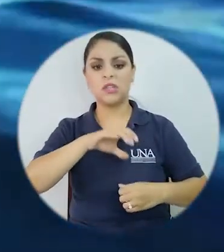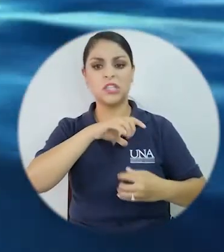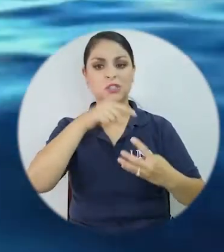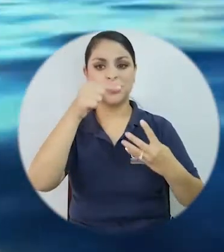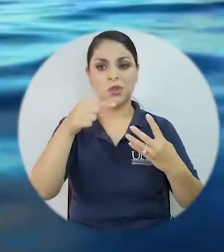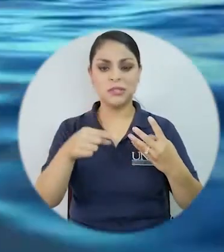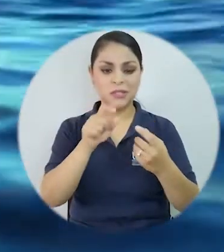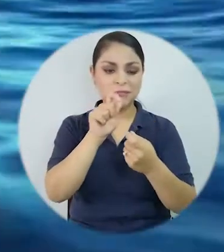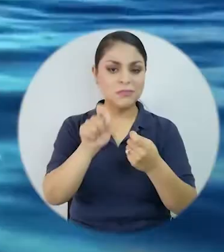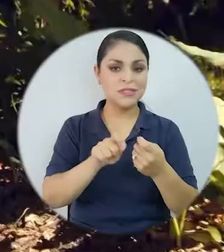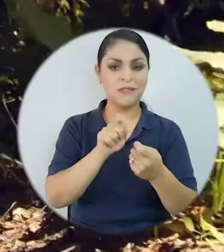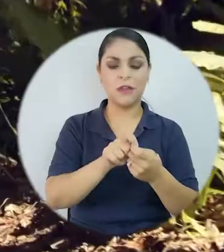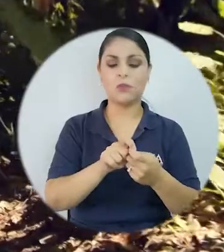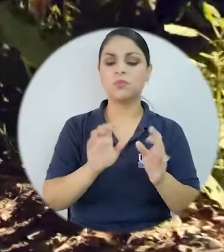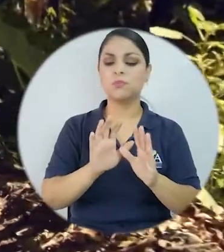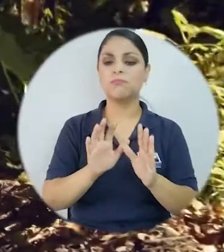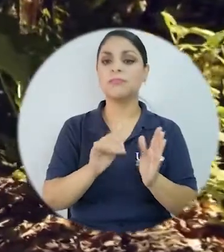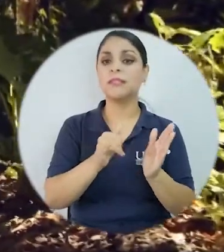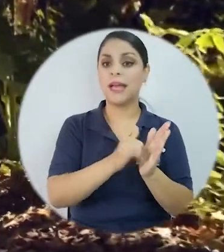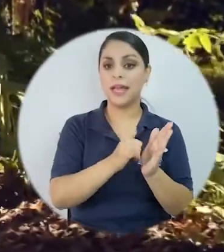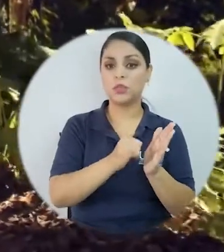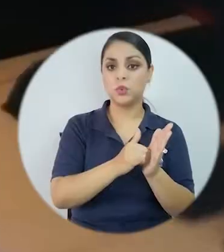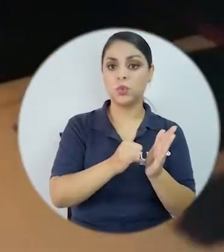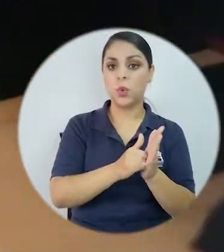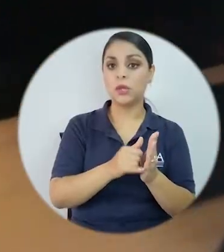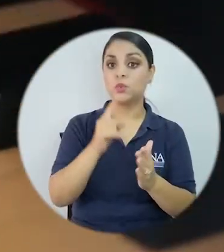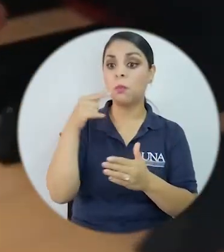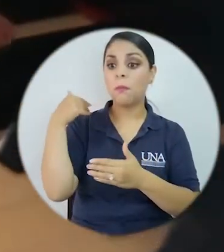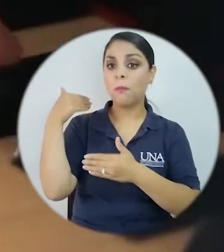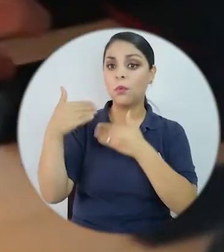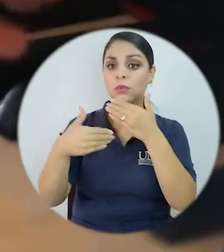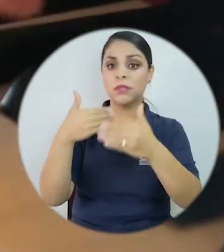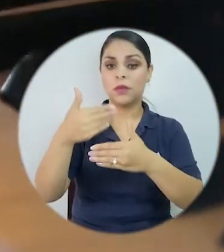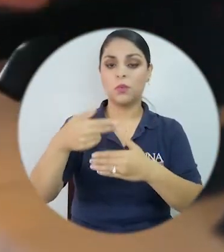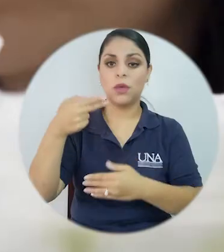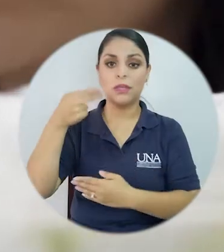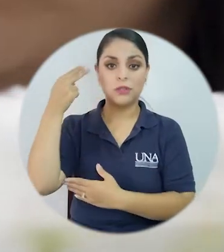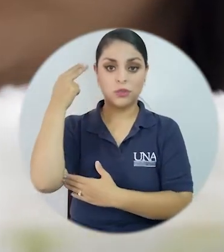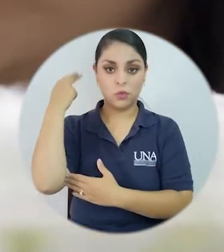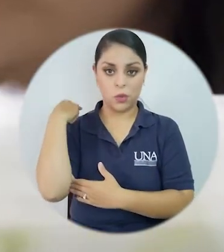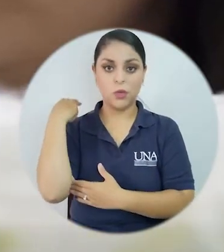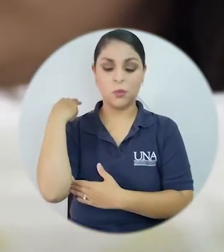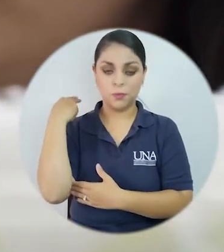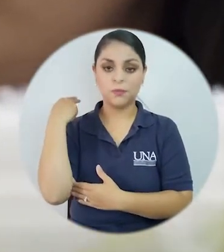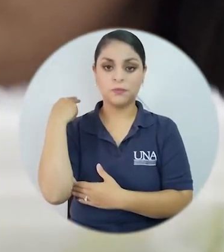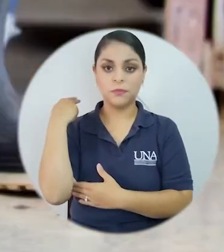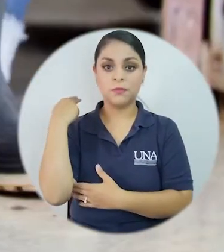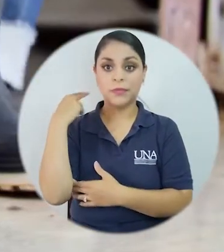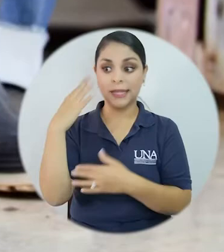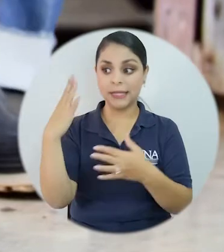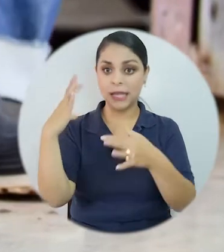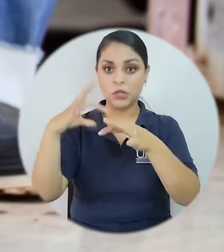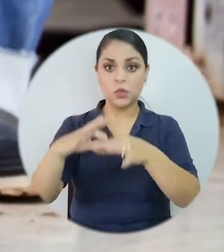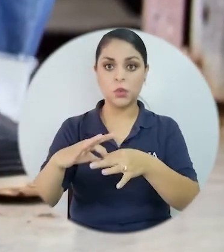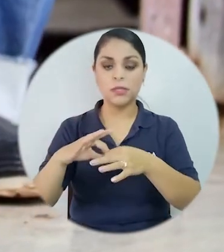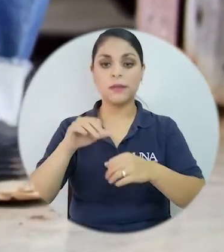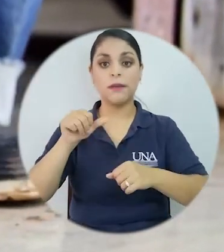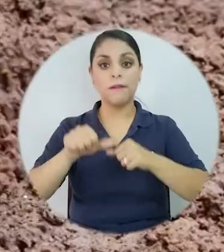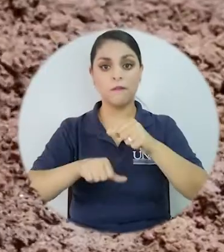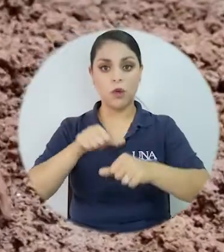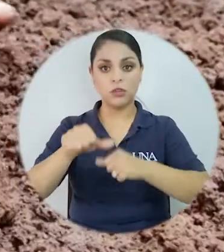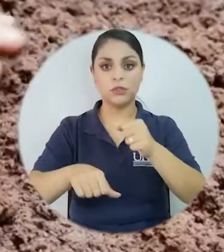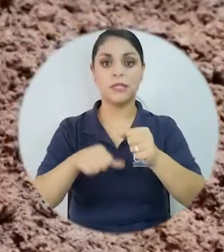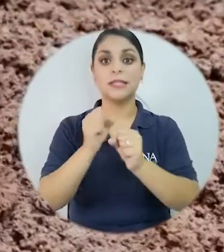condiciones específicas, sino que esto responde a un proceso histórico que debe asociarse precisamente